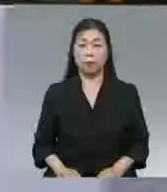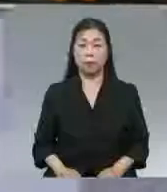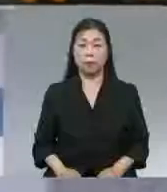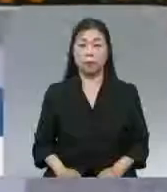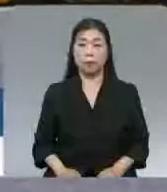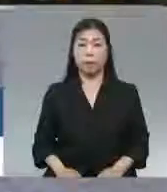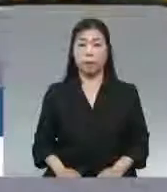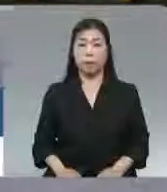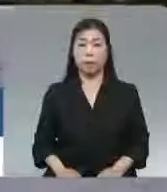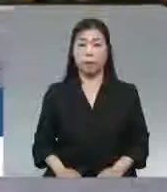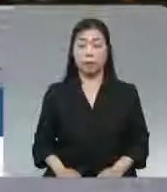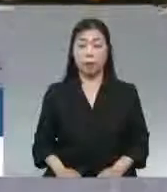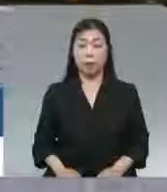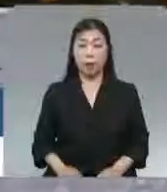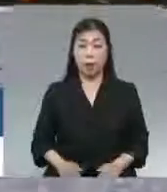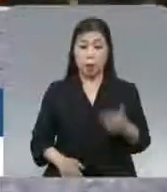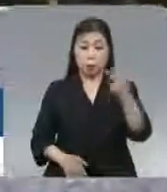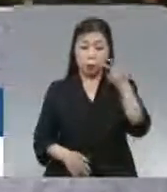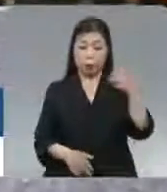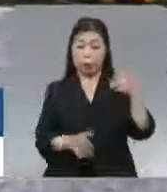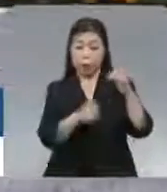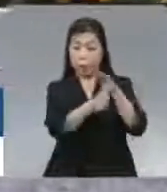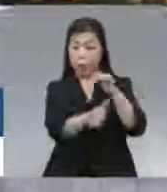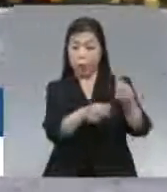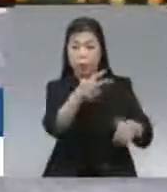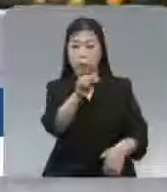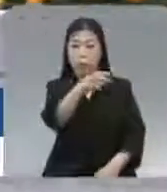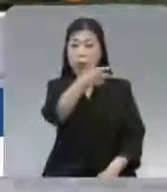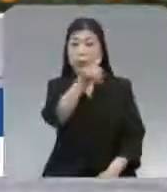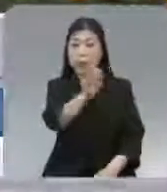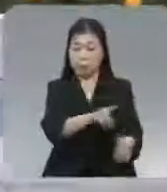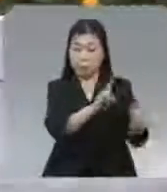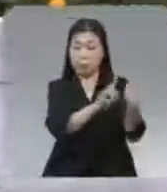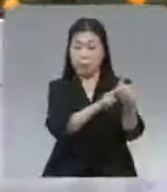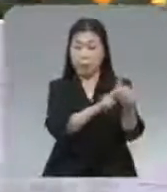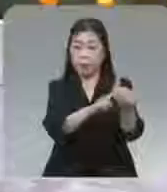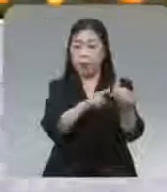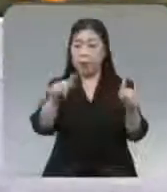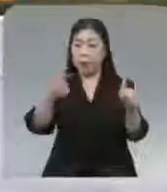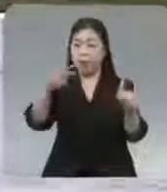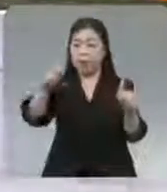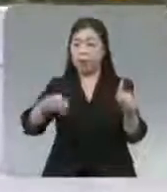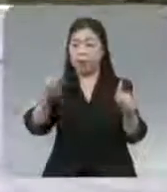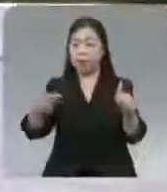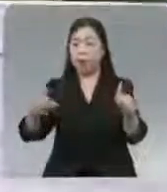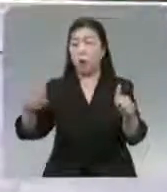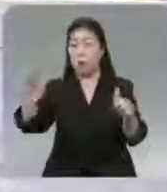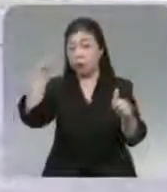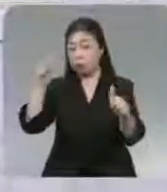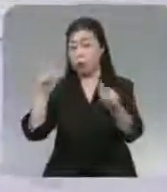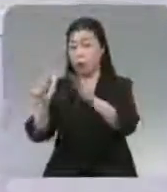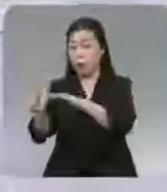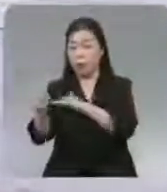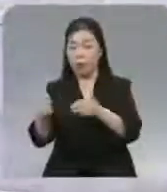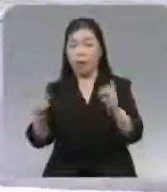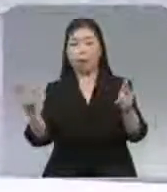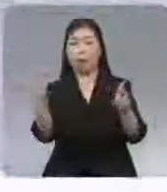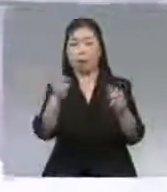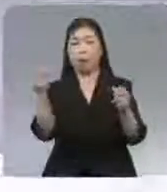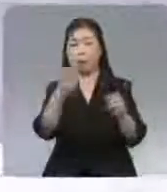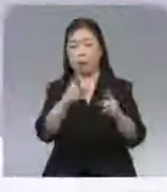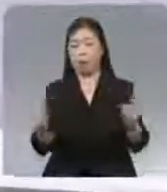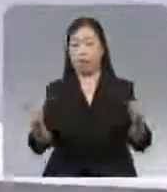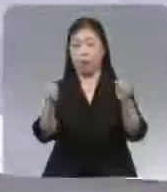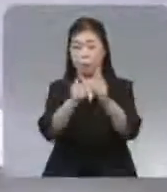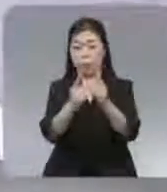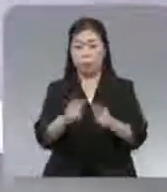el delegado de eeuu para corea del norte son quien vuelve a reunirse con el director de negociaciones de paz de la península coreana y el ministro de